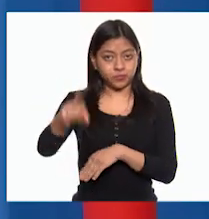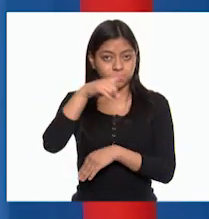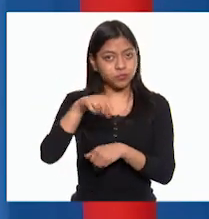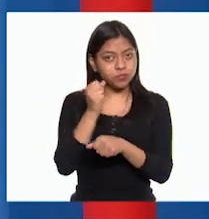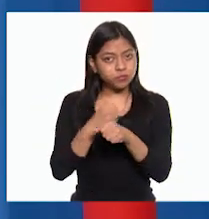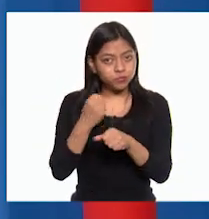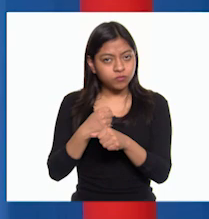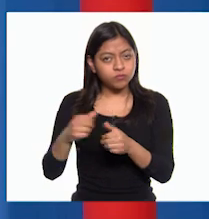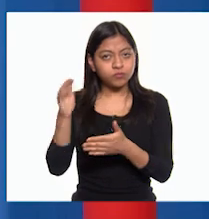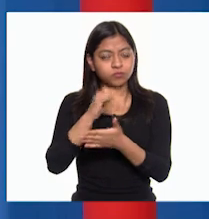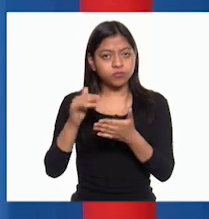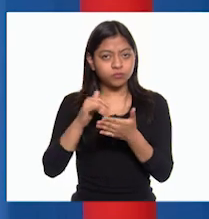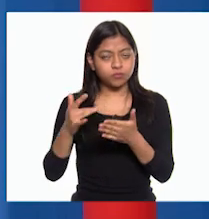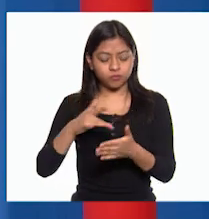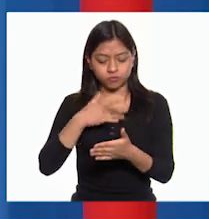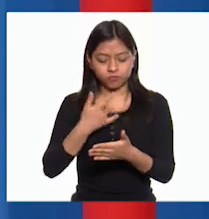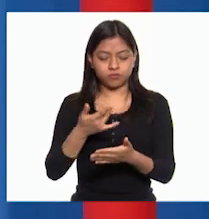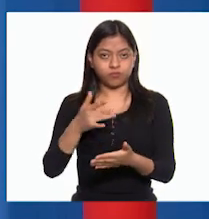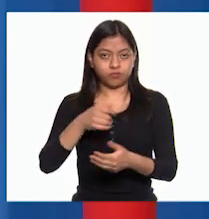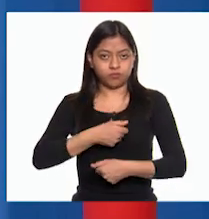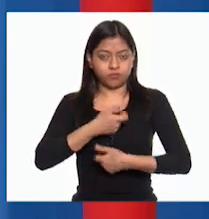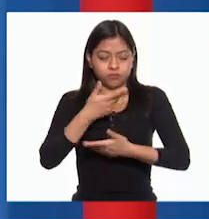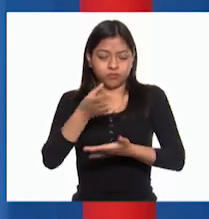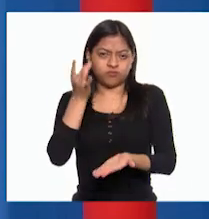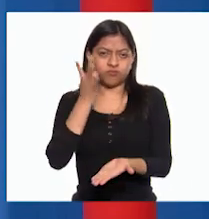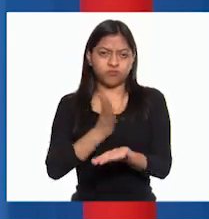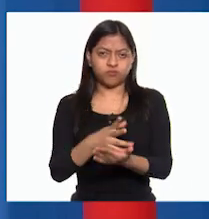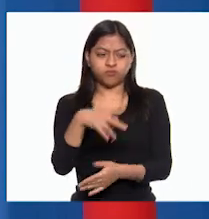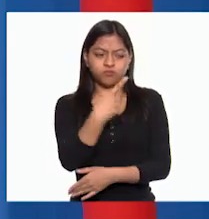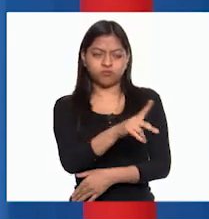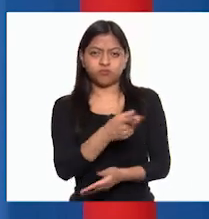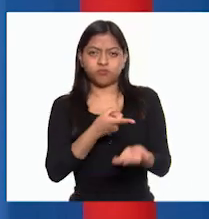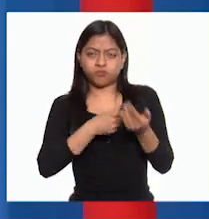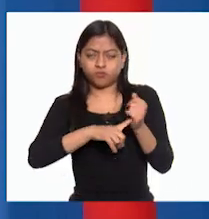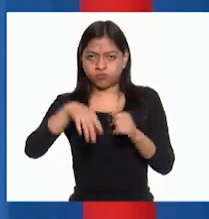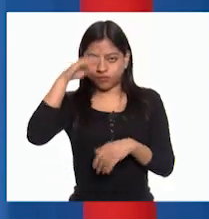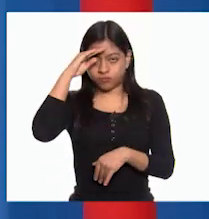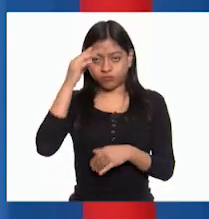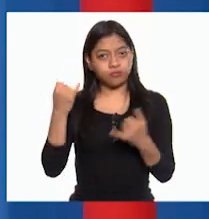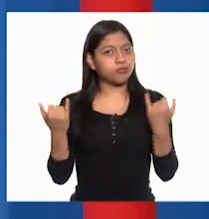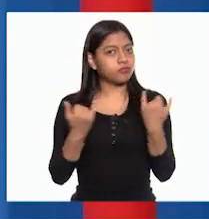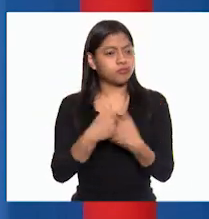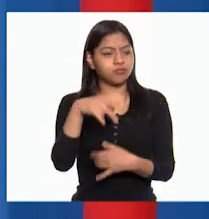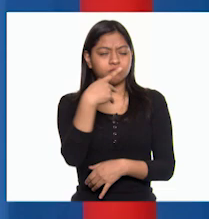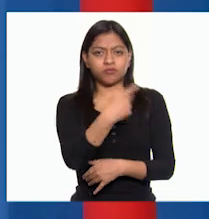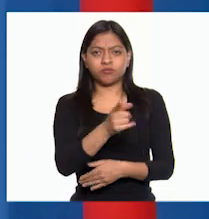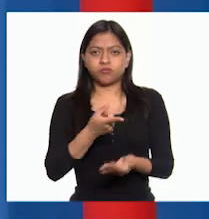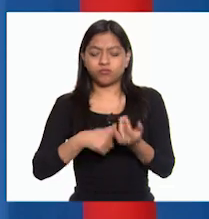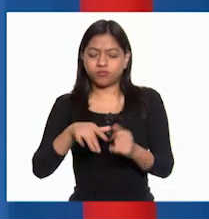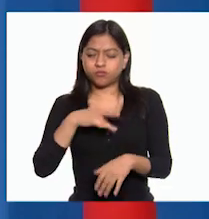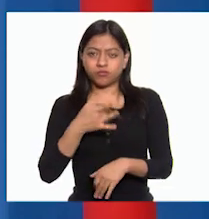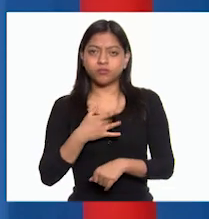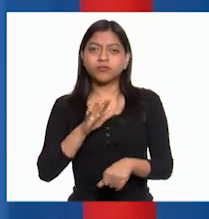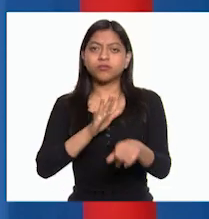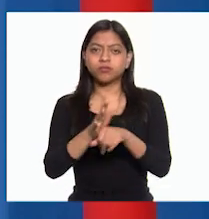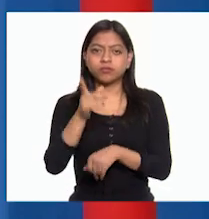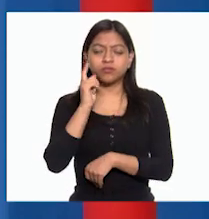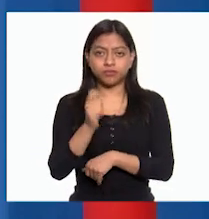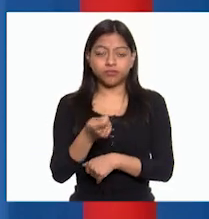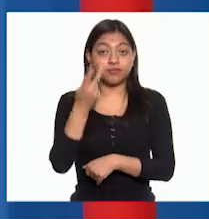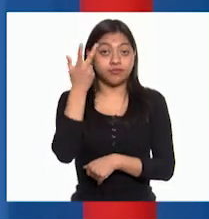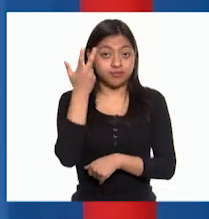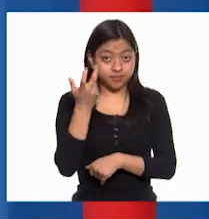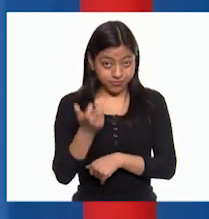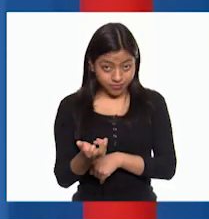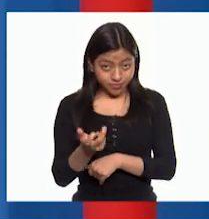debemos tratar de entender solo la parte intelectual, racional, sino también la sensitiva, la de los sentidos, la